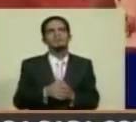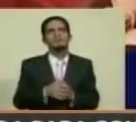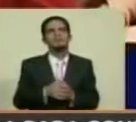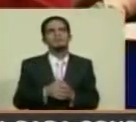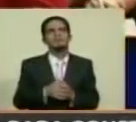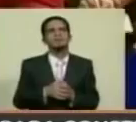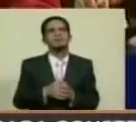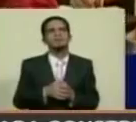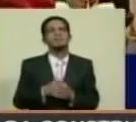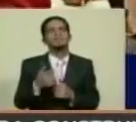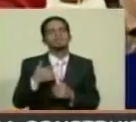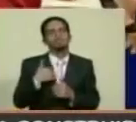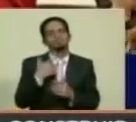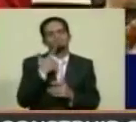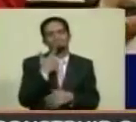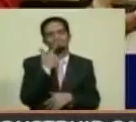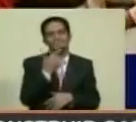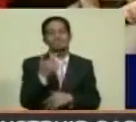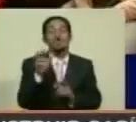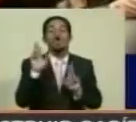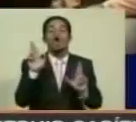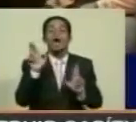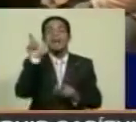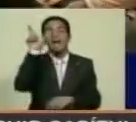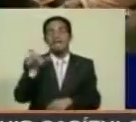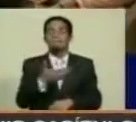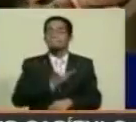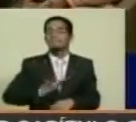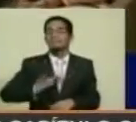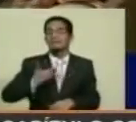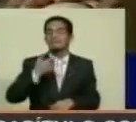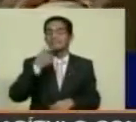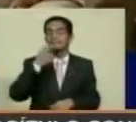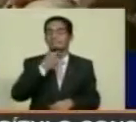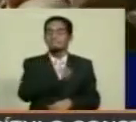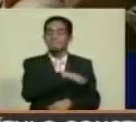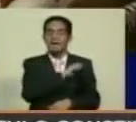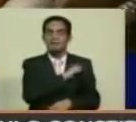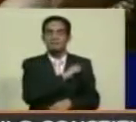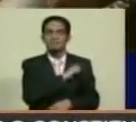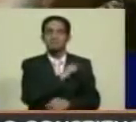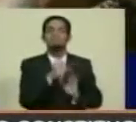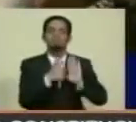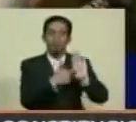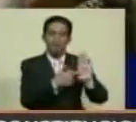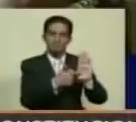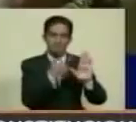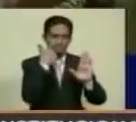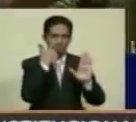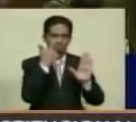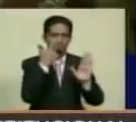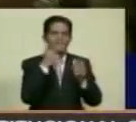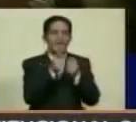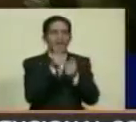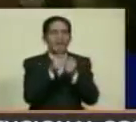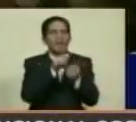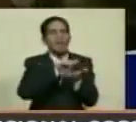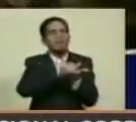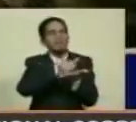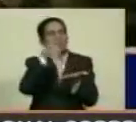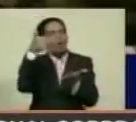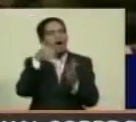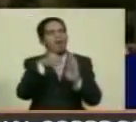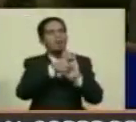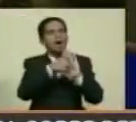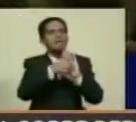no voy a permitir decir esto, ojalá Zapatero algún día muestre los mensajes de WhatsApp de Julio Borges,